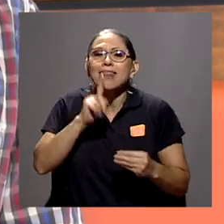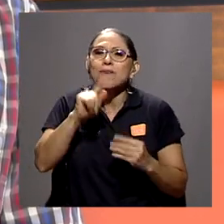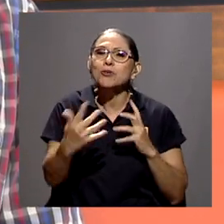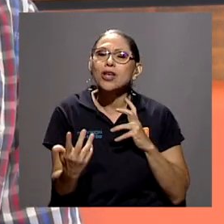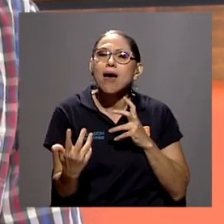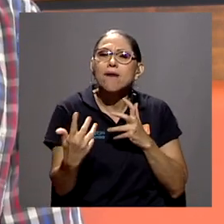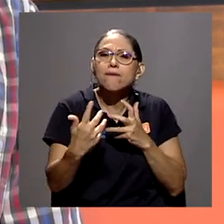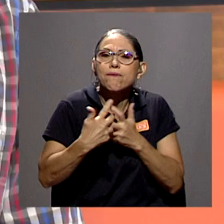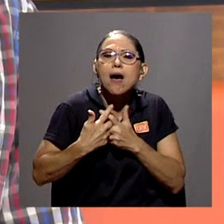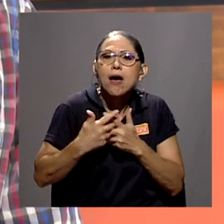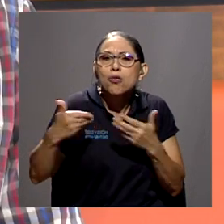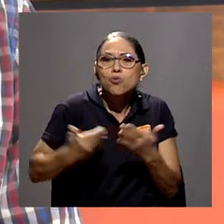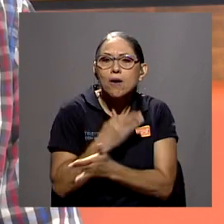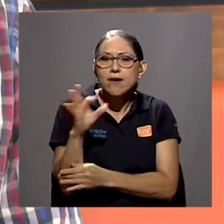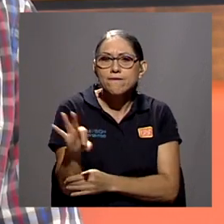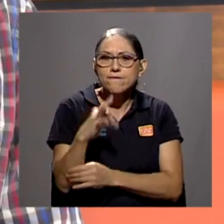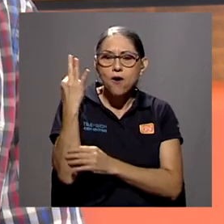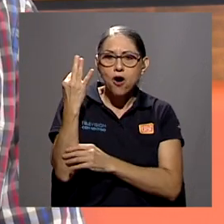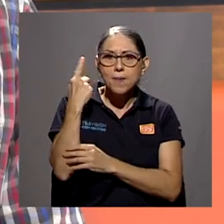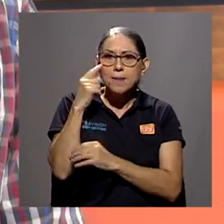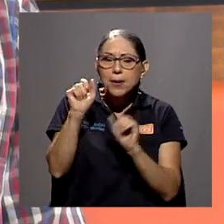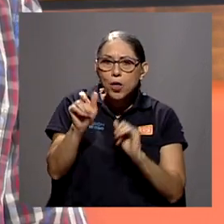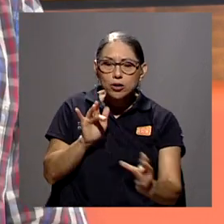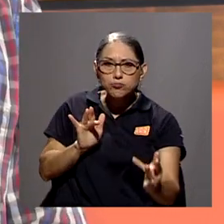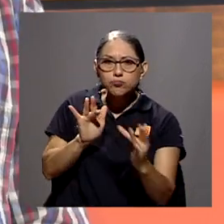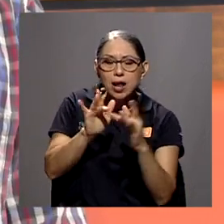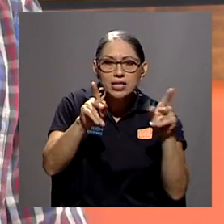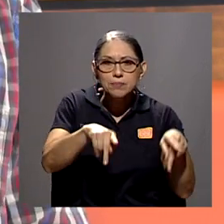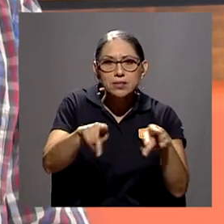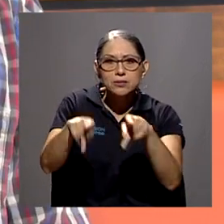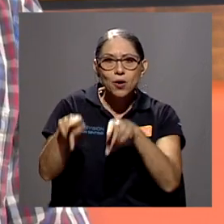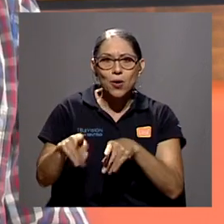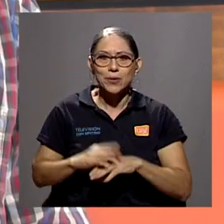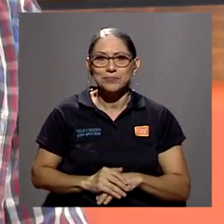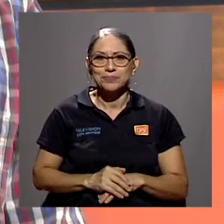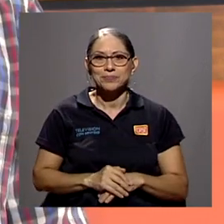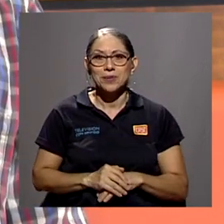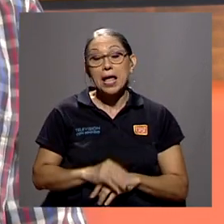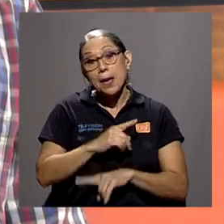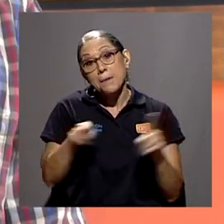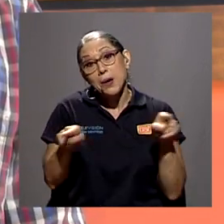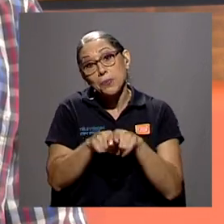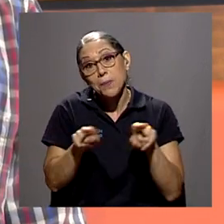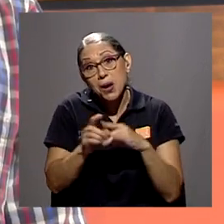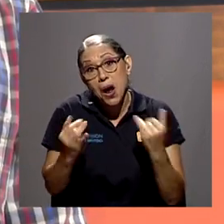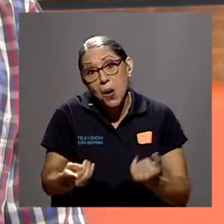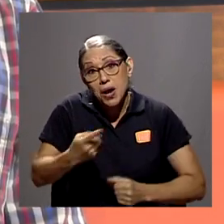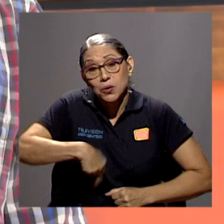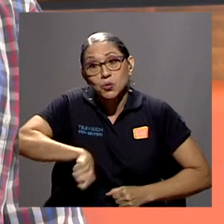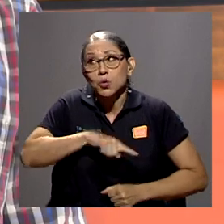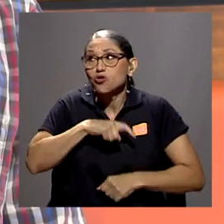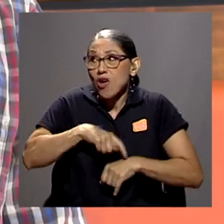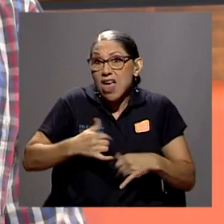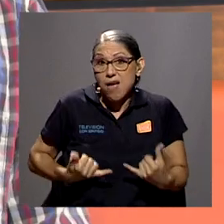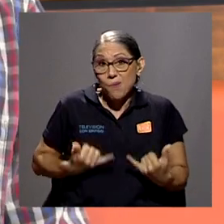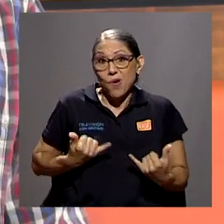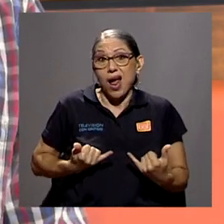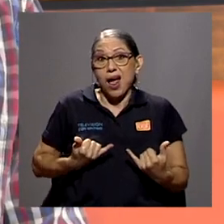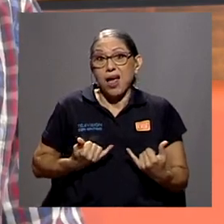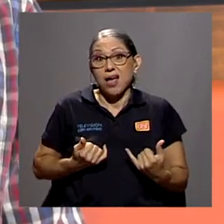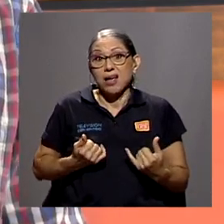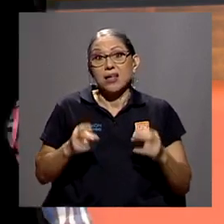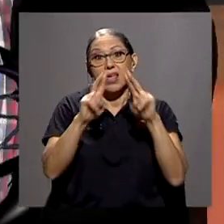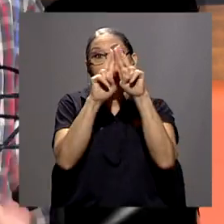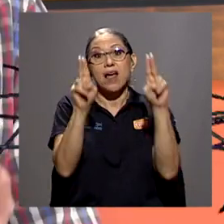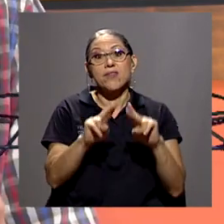manera de poder llegar a unas personas verdad pero ciertamente también estamos en una época en la que la virtualidad también es muy